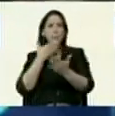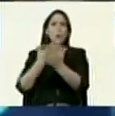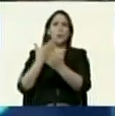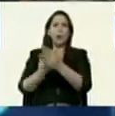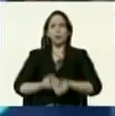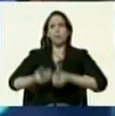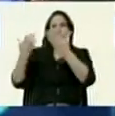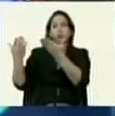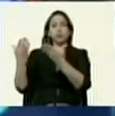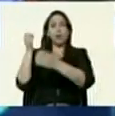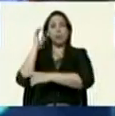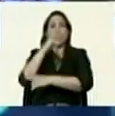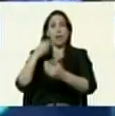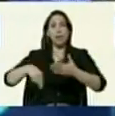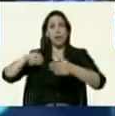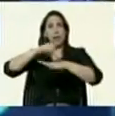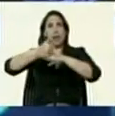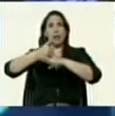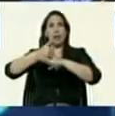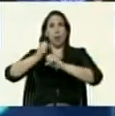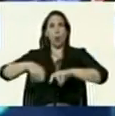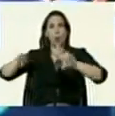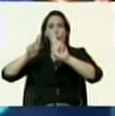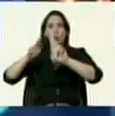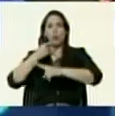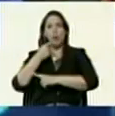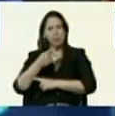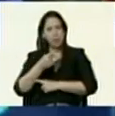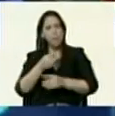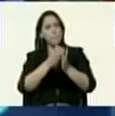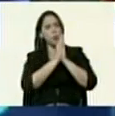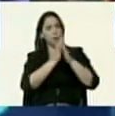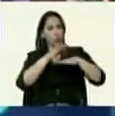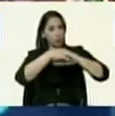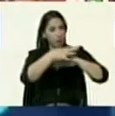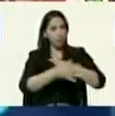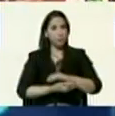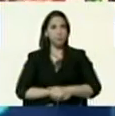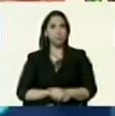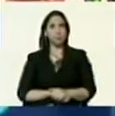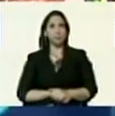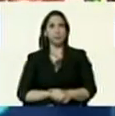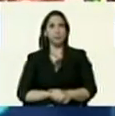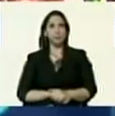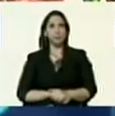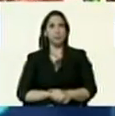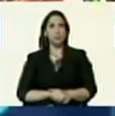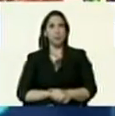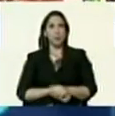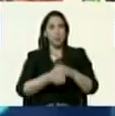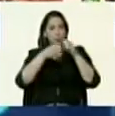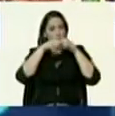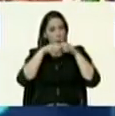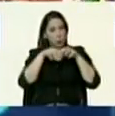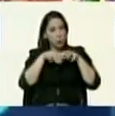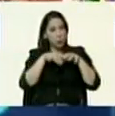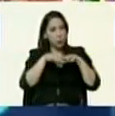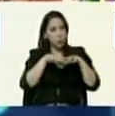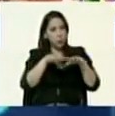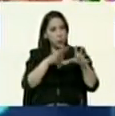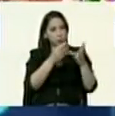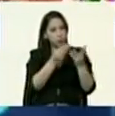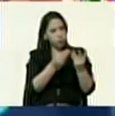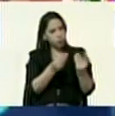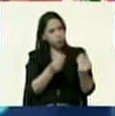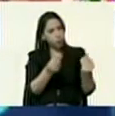General. Y le dije: y deja que fluya la verdad de Venezuela, deja